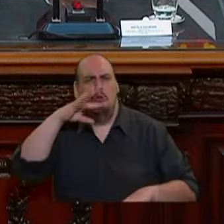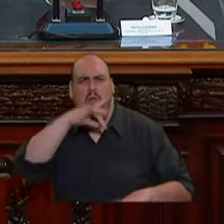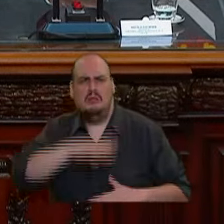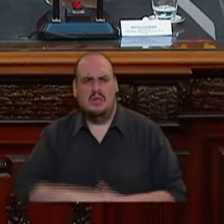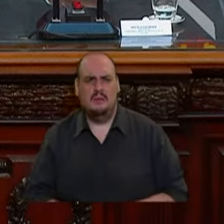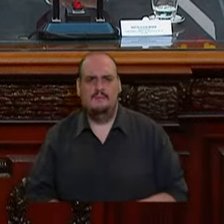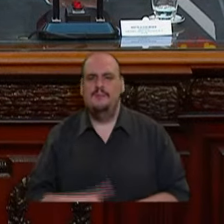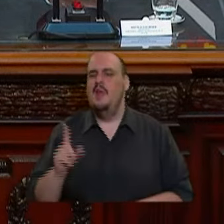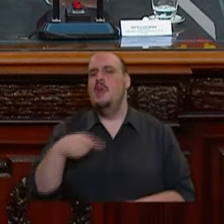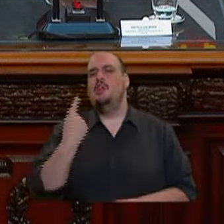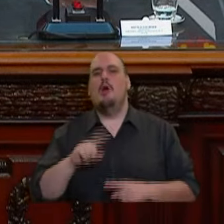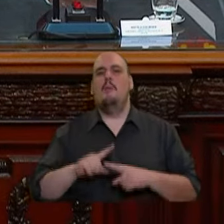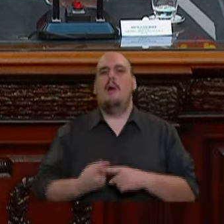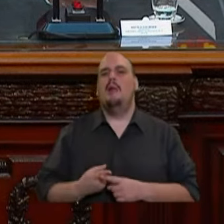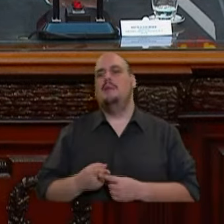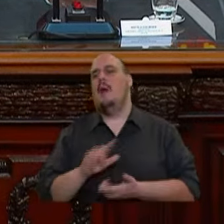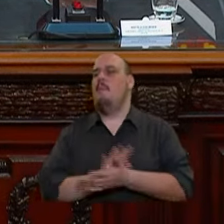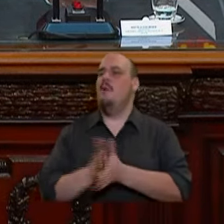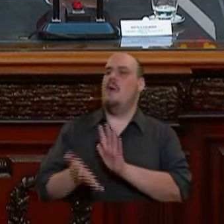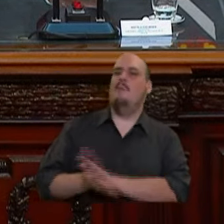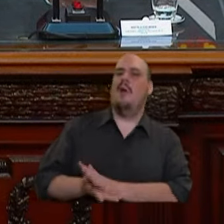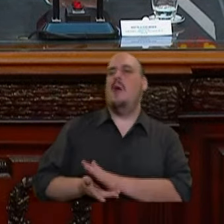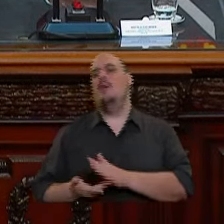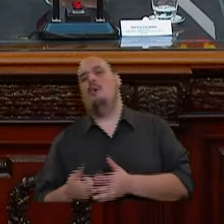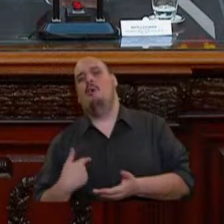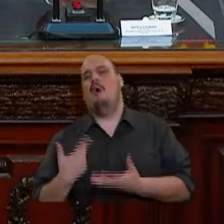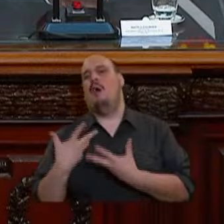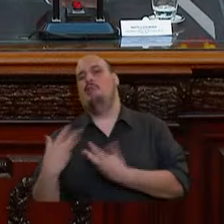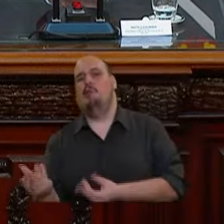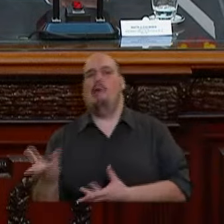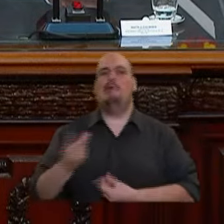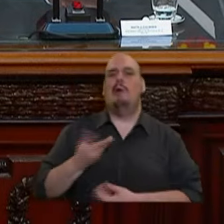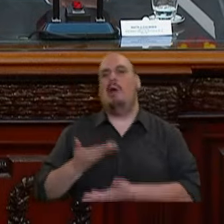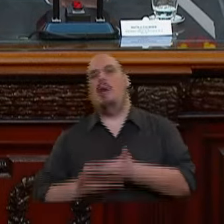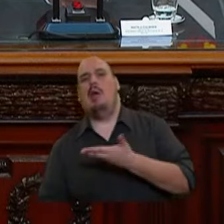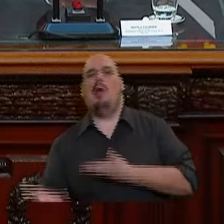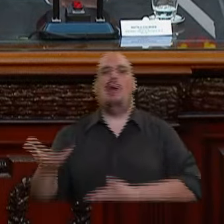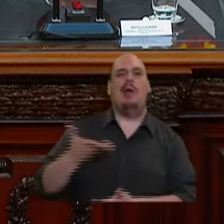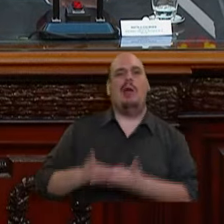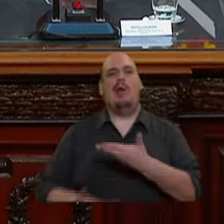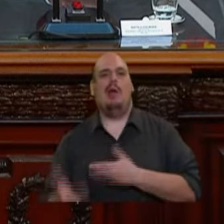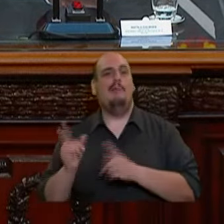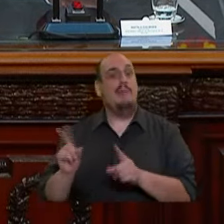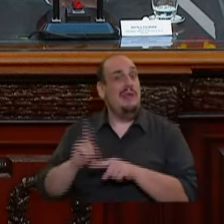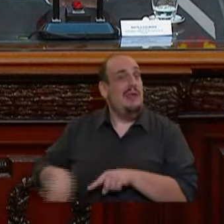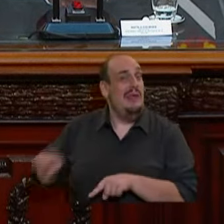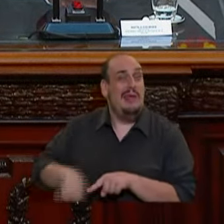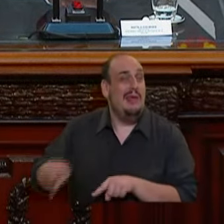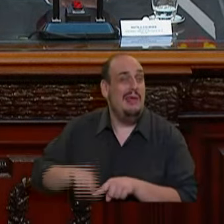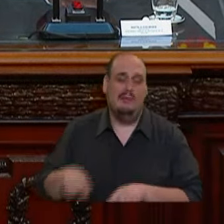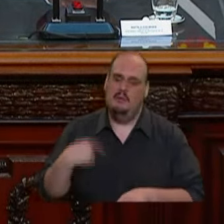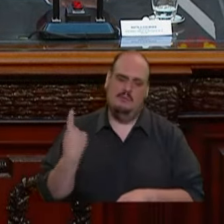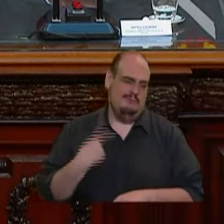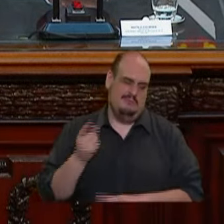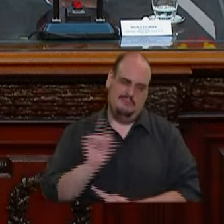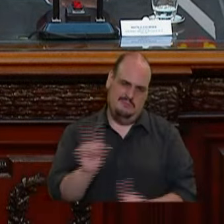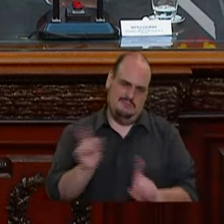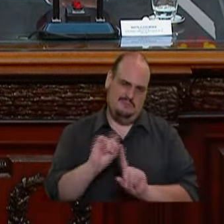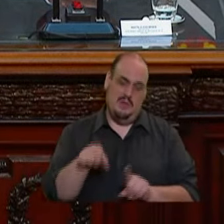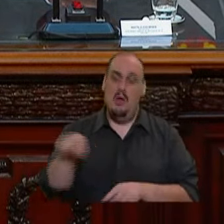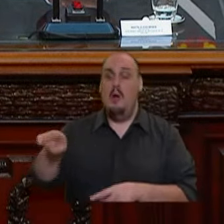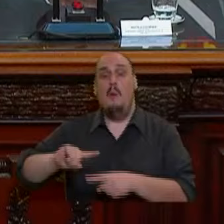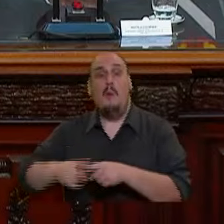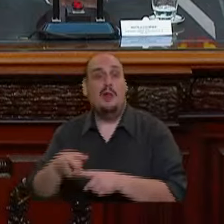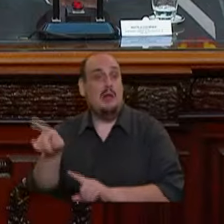juego mediocre de la política, no vinimos a prestarnos al toma y daca de siempre, a emular a esos políticos que supeditan